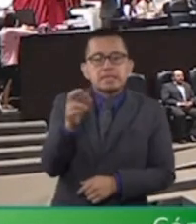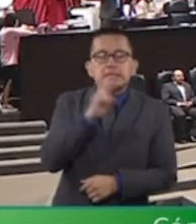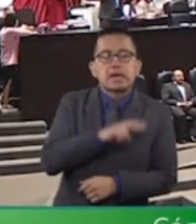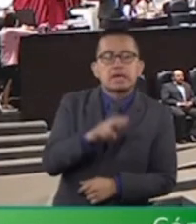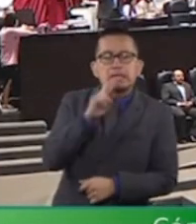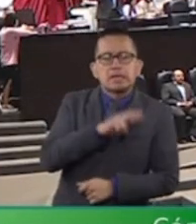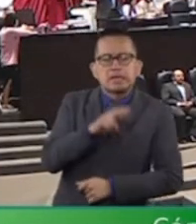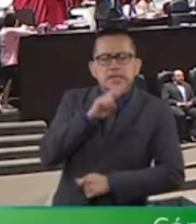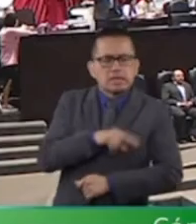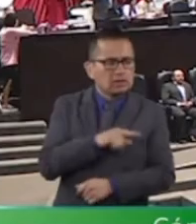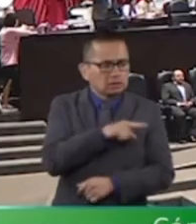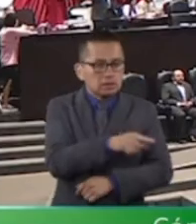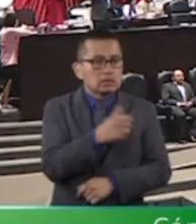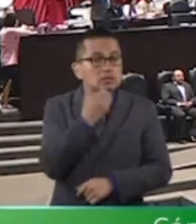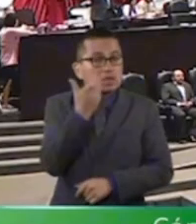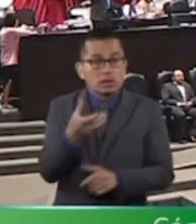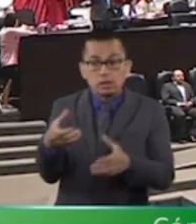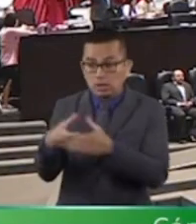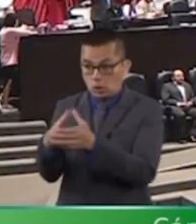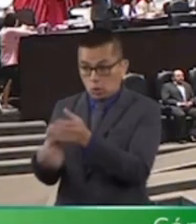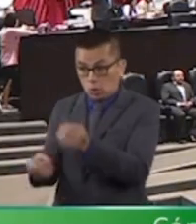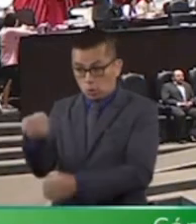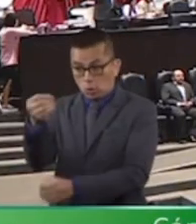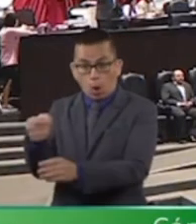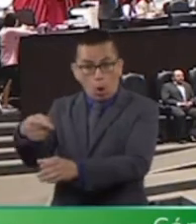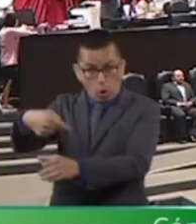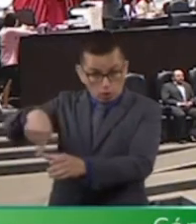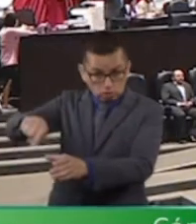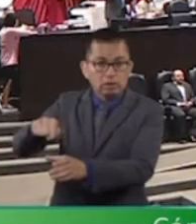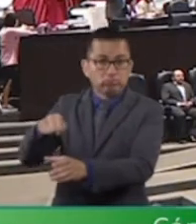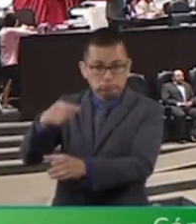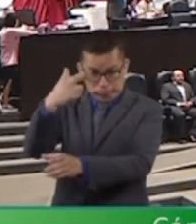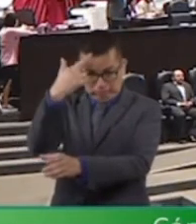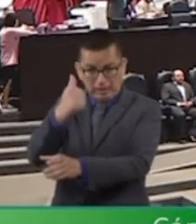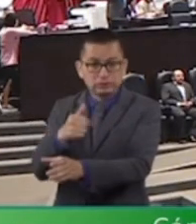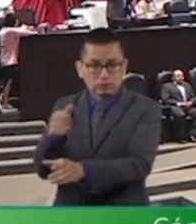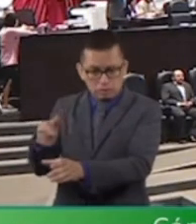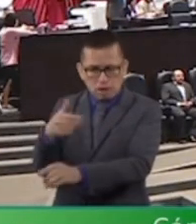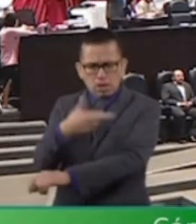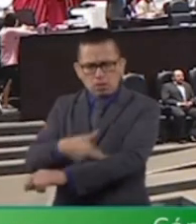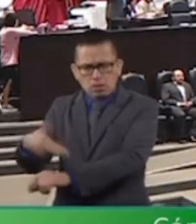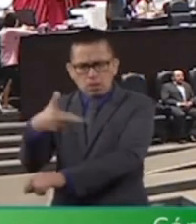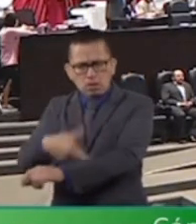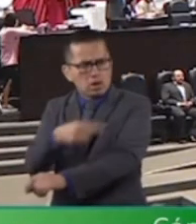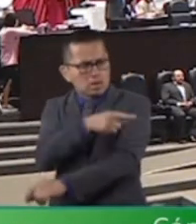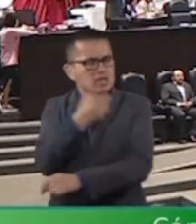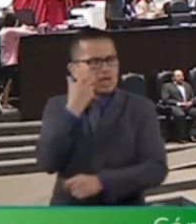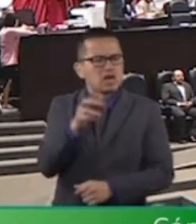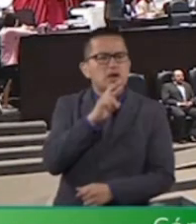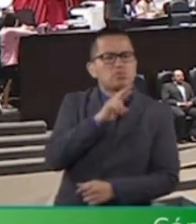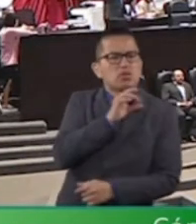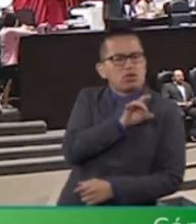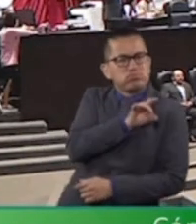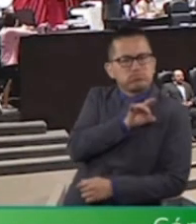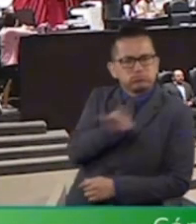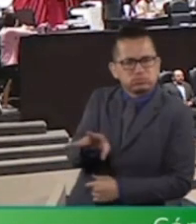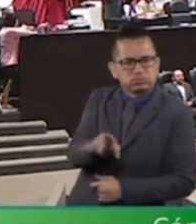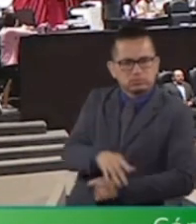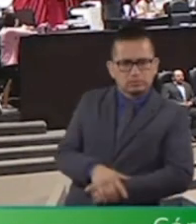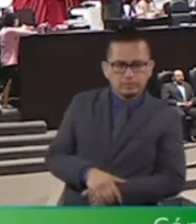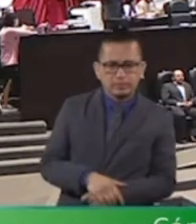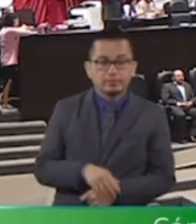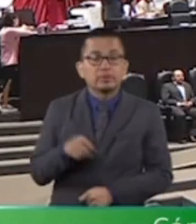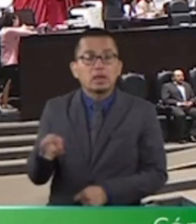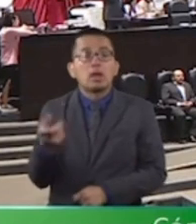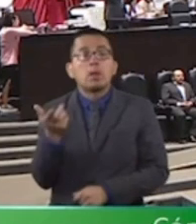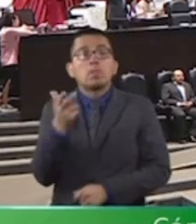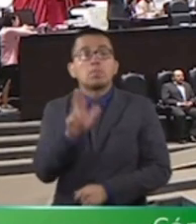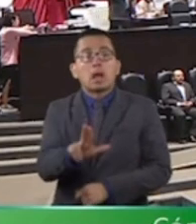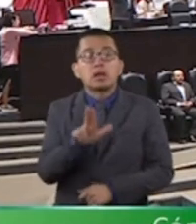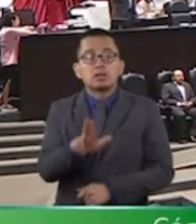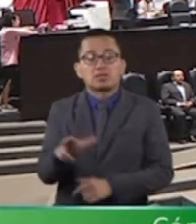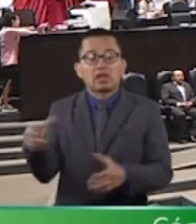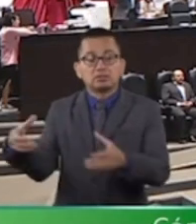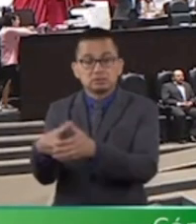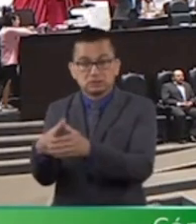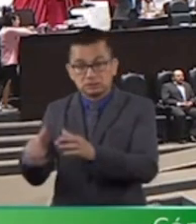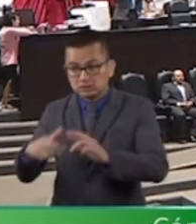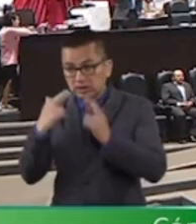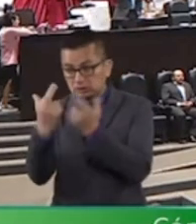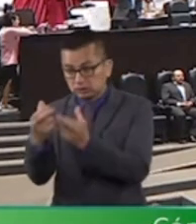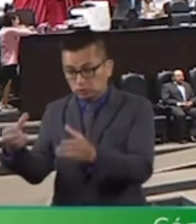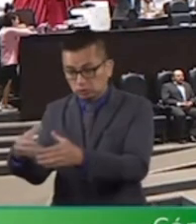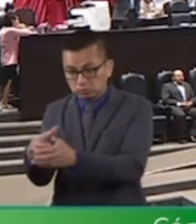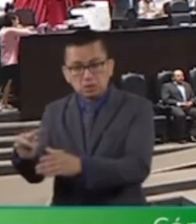una corte que saben que tiene la razón, a un pleno de ministros que van a sesionar el martes y que